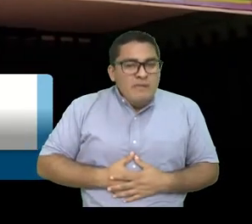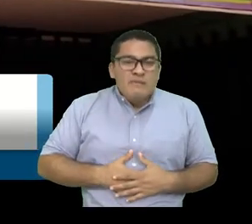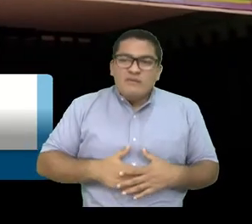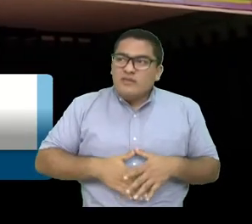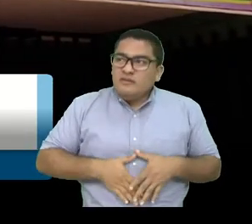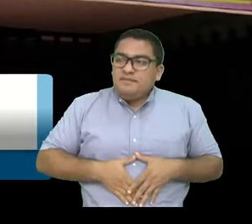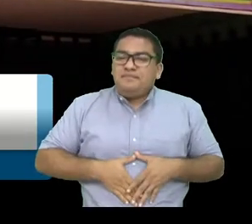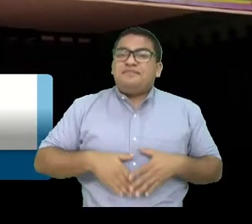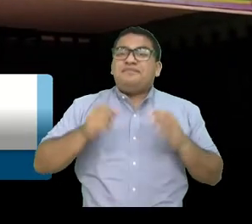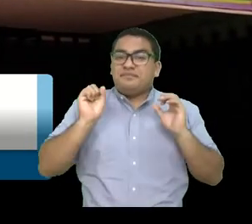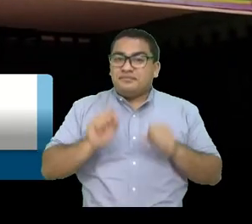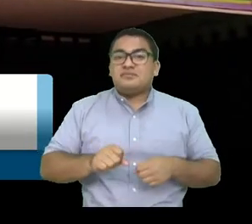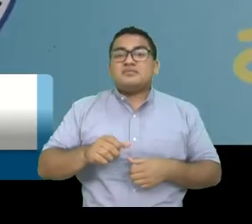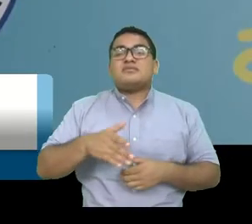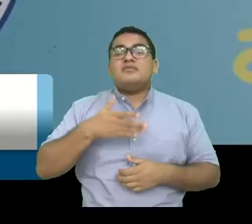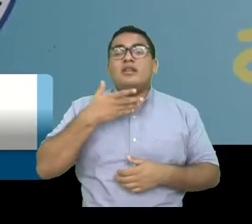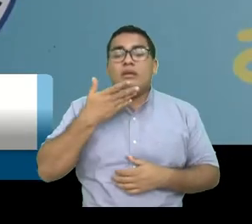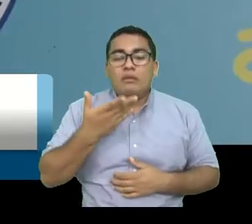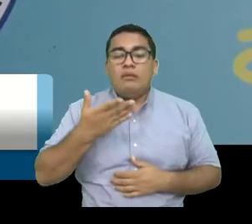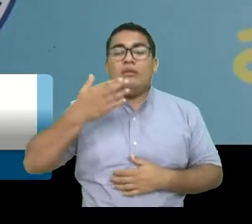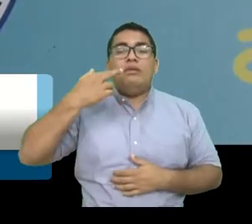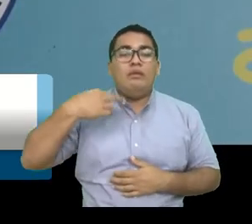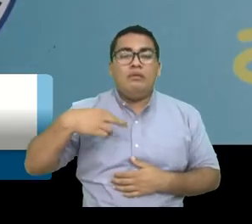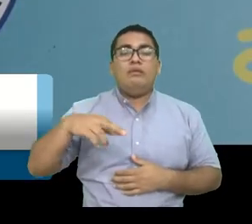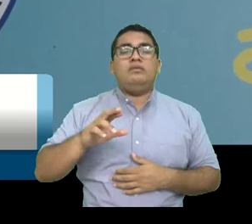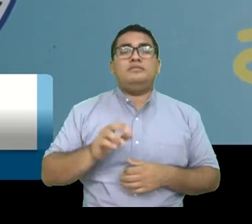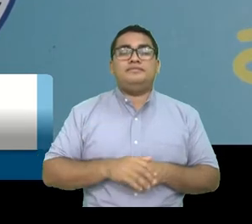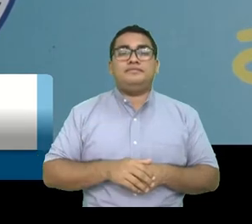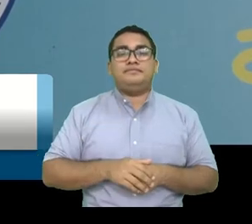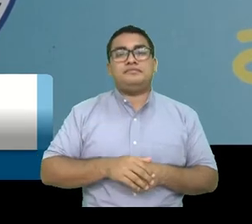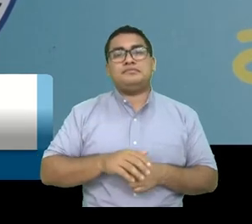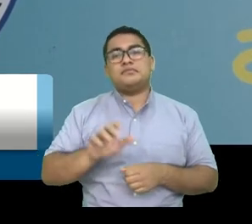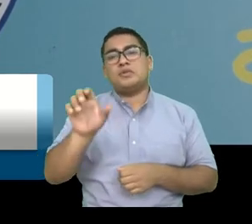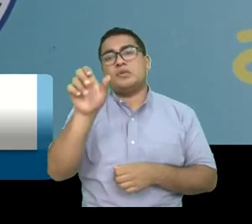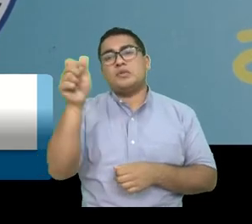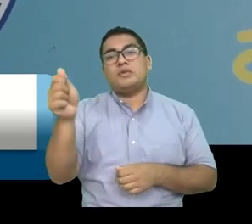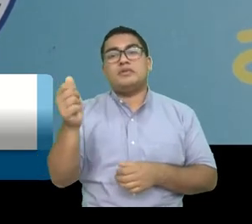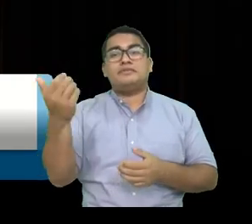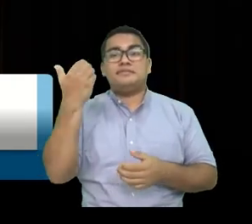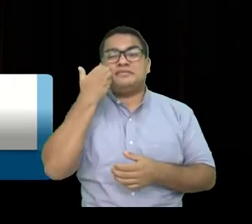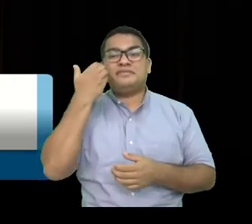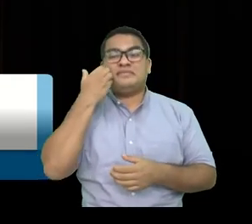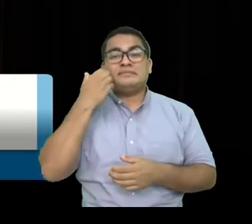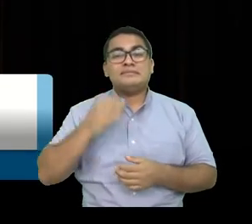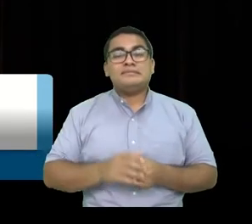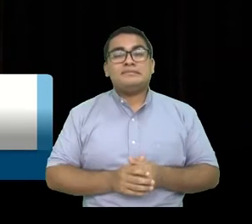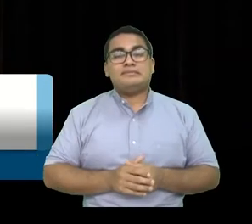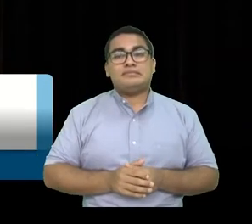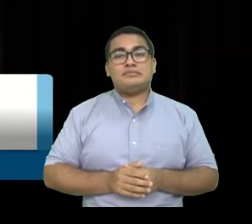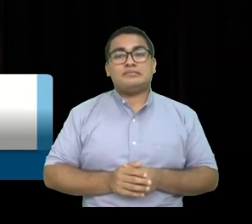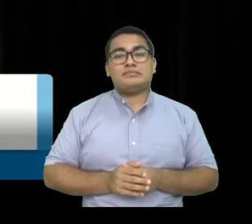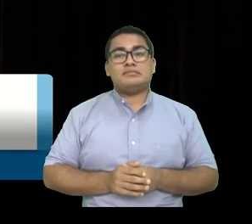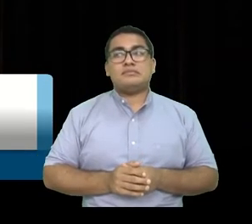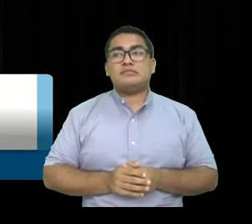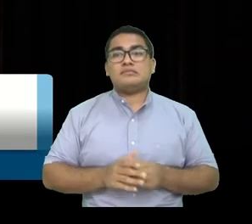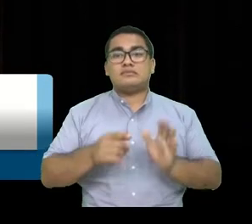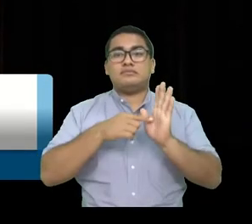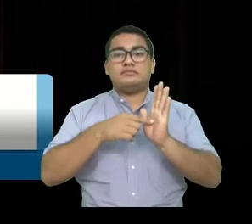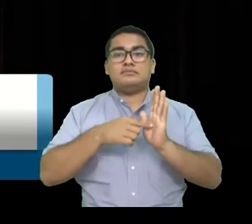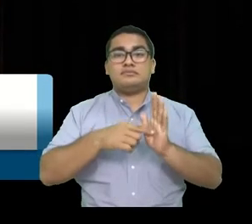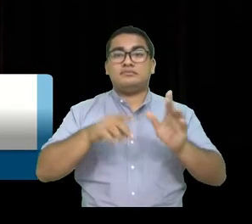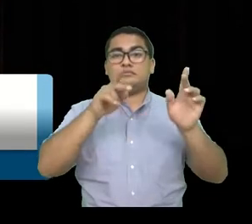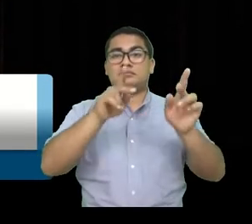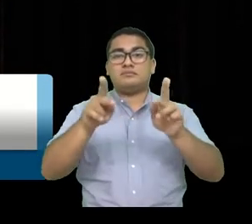hasta sangrar. Hay otras enfermedades que te pueden dar, por ejemplo, que ha sufrido un